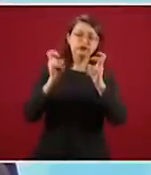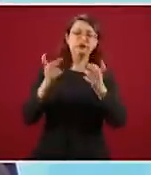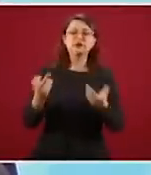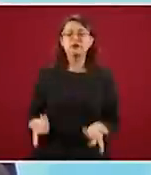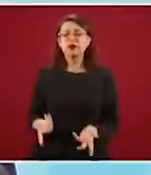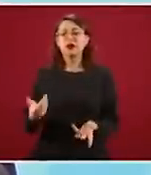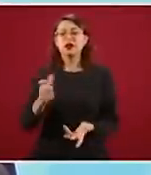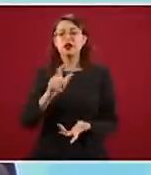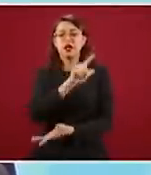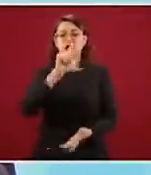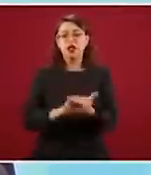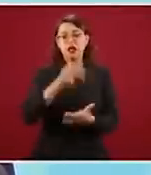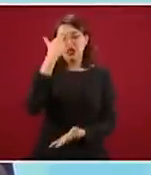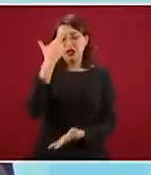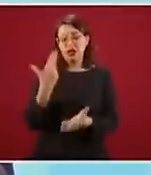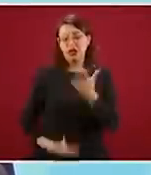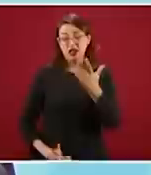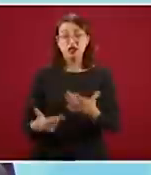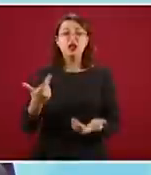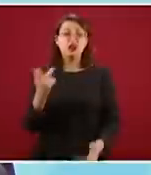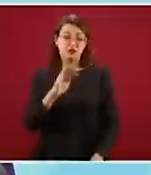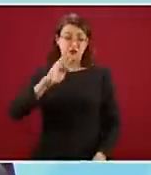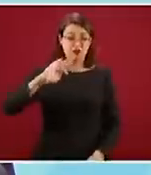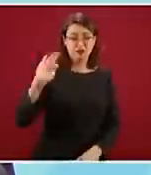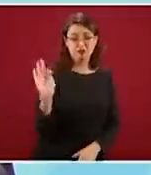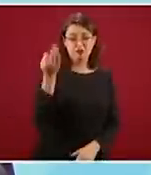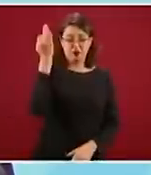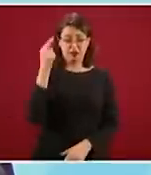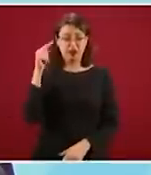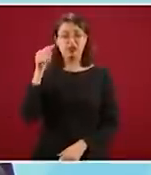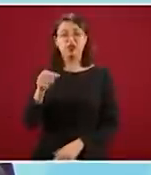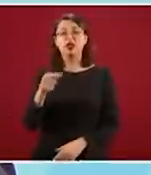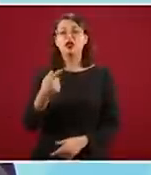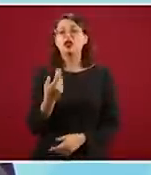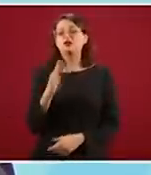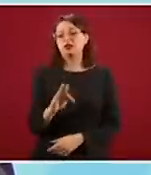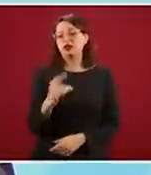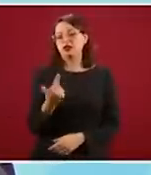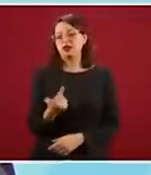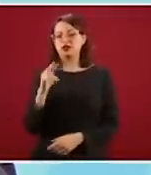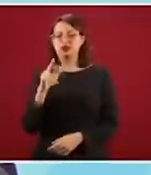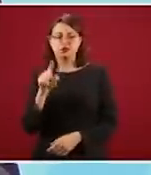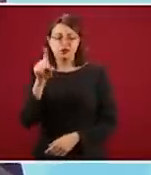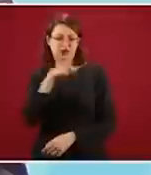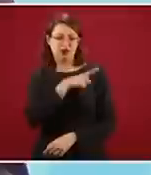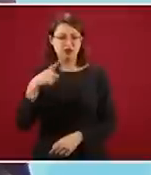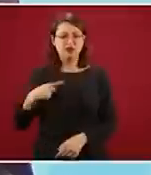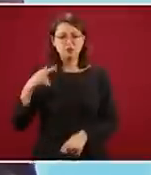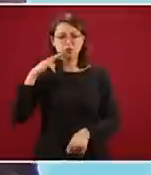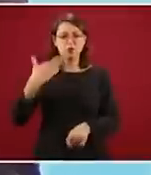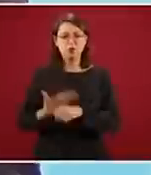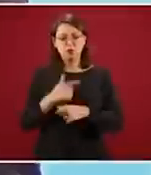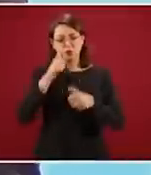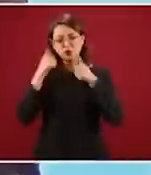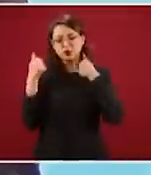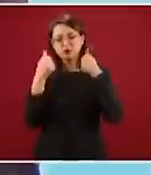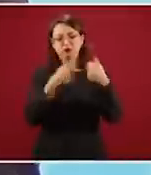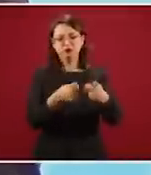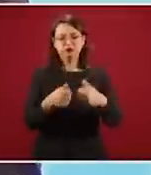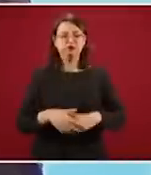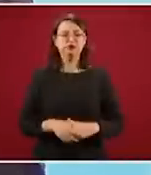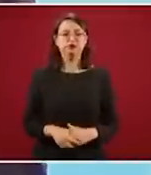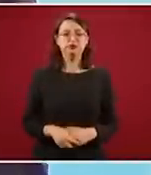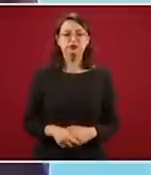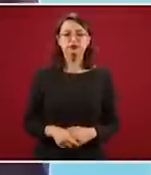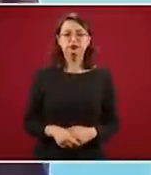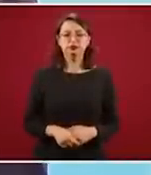de carácter federal que persigue la Fiscalía General de la República. Y precisamente